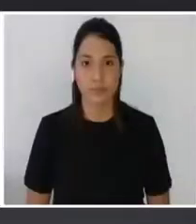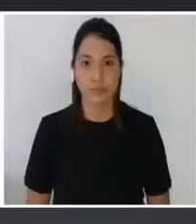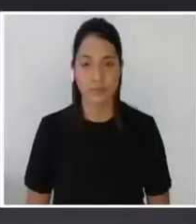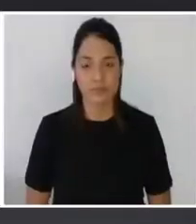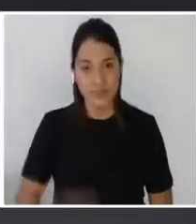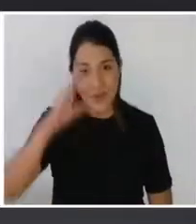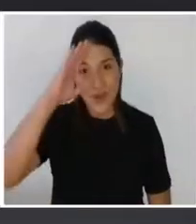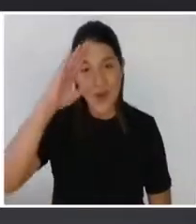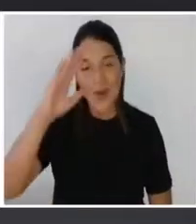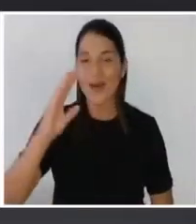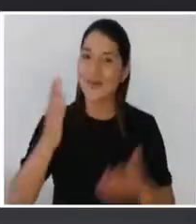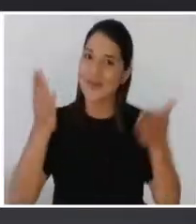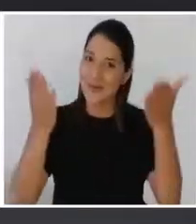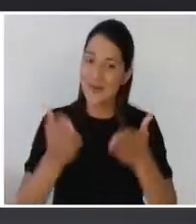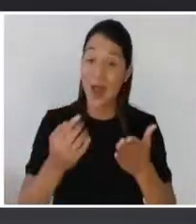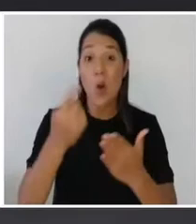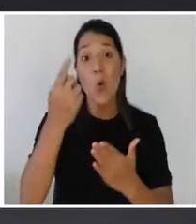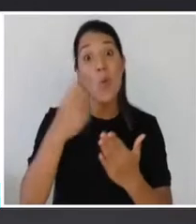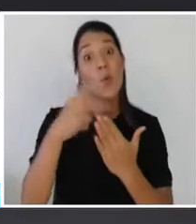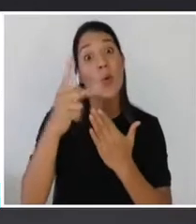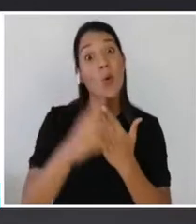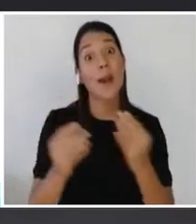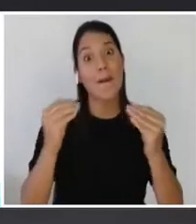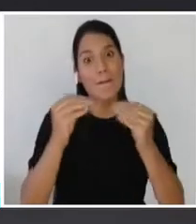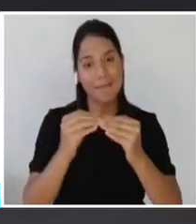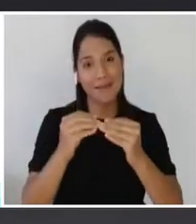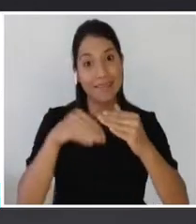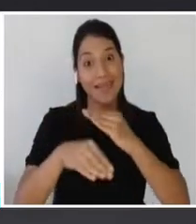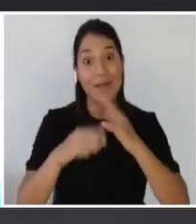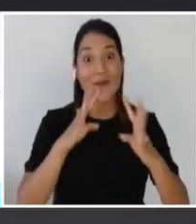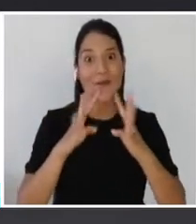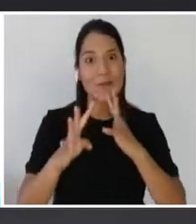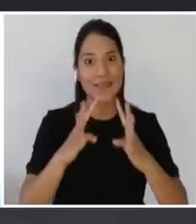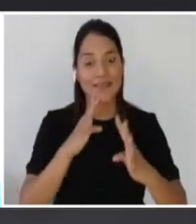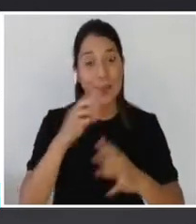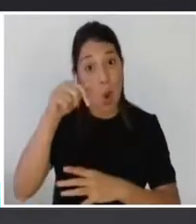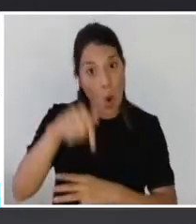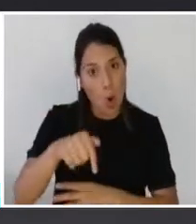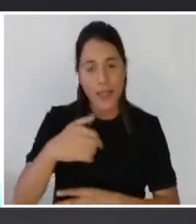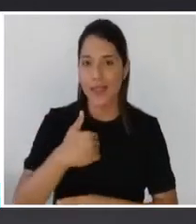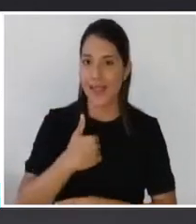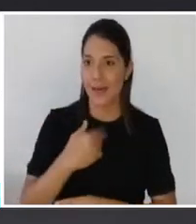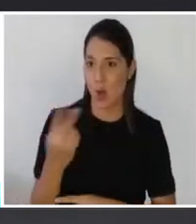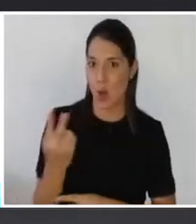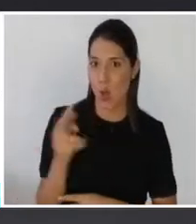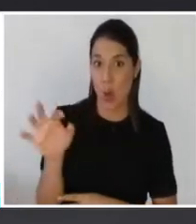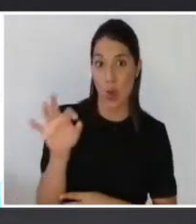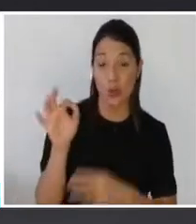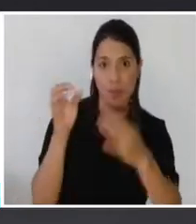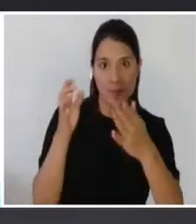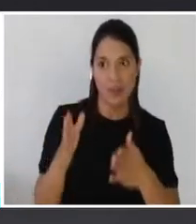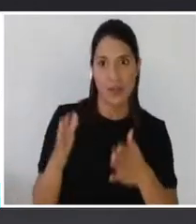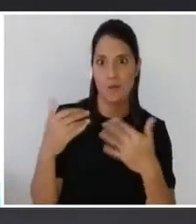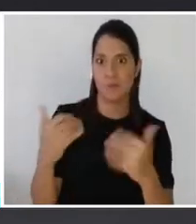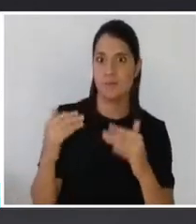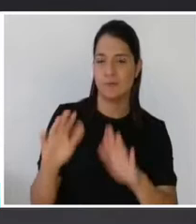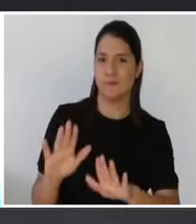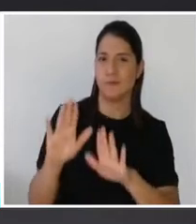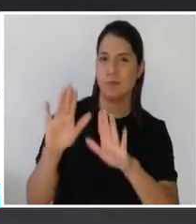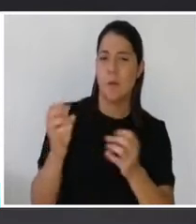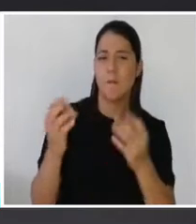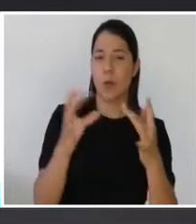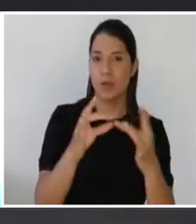tal? Bienvenidos a una edición más de Conversemos. Hoy tenemos dos invitadas de lujo, dos invitadas muy especiales,